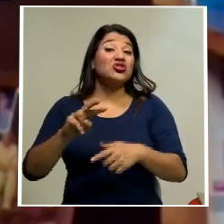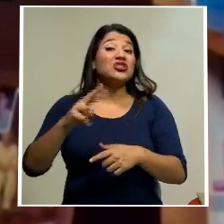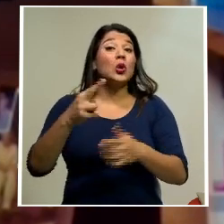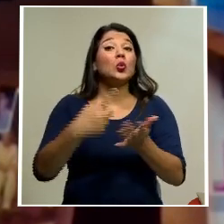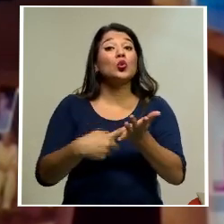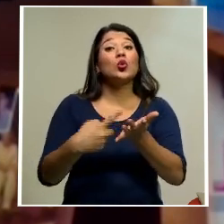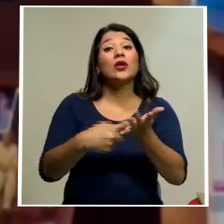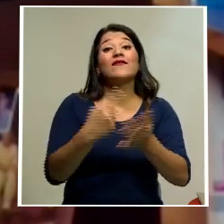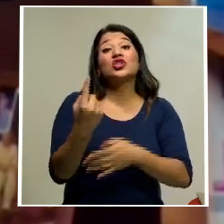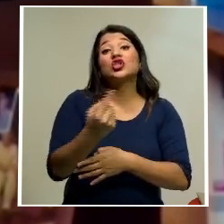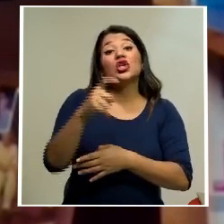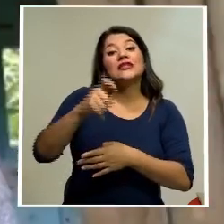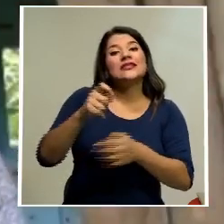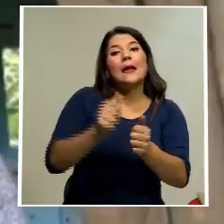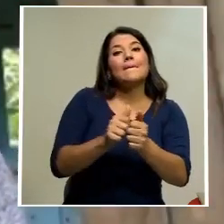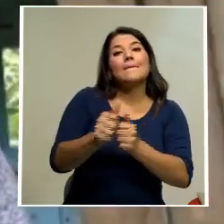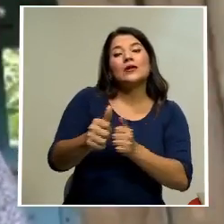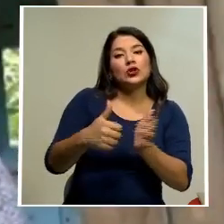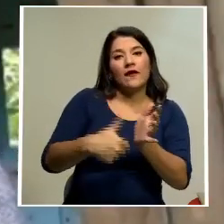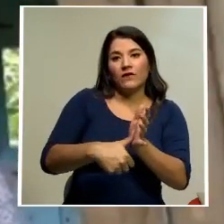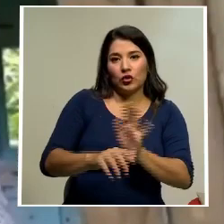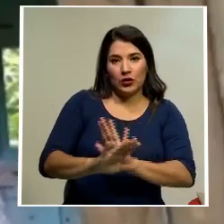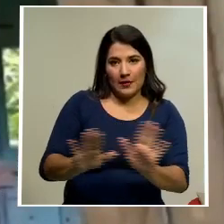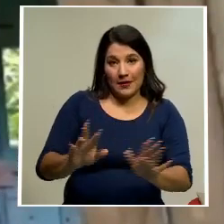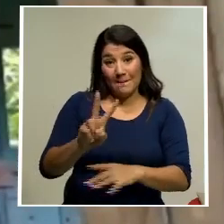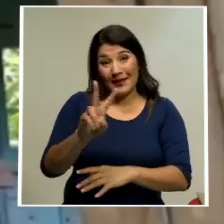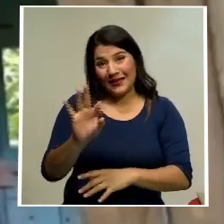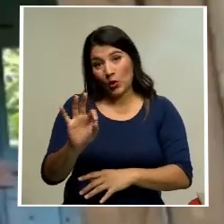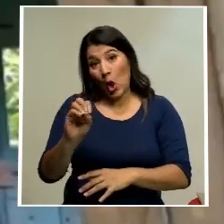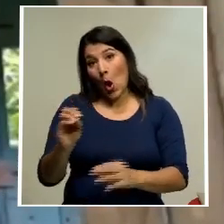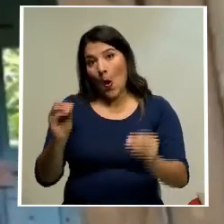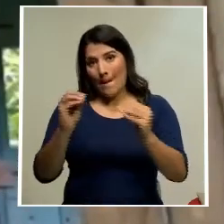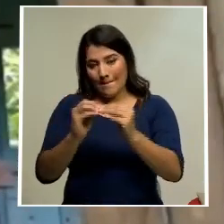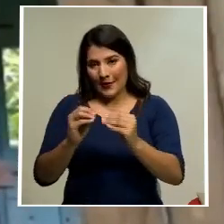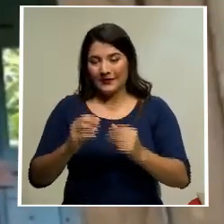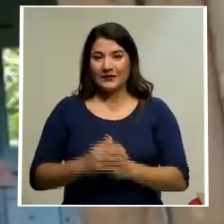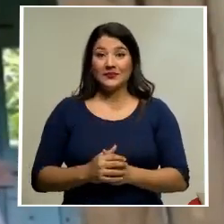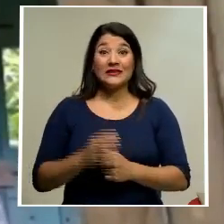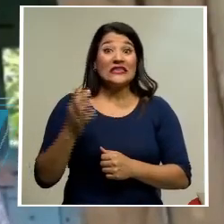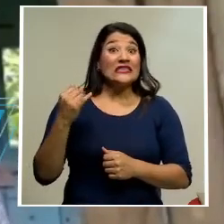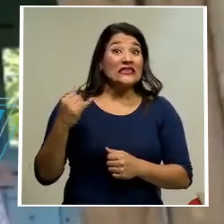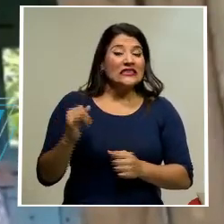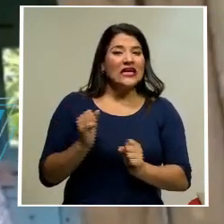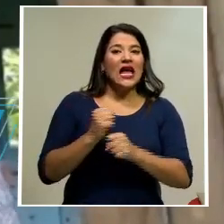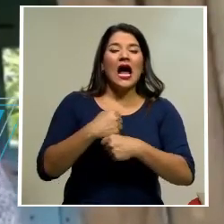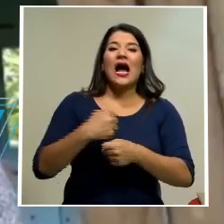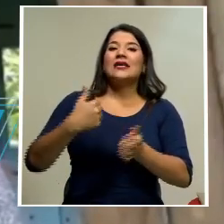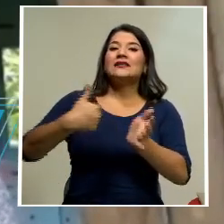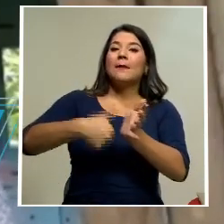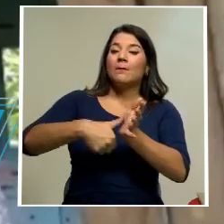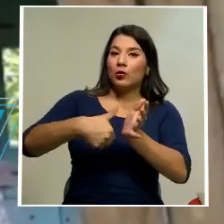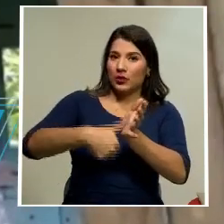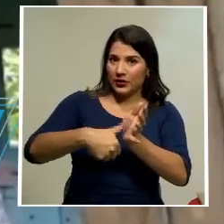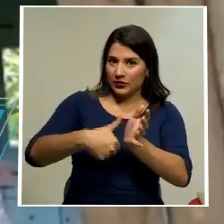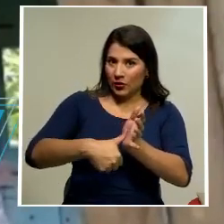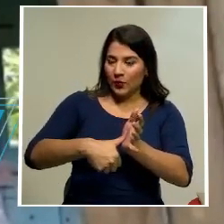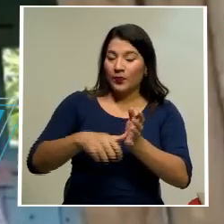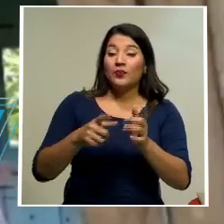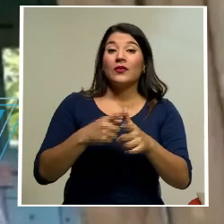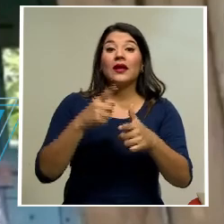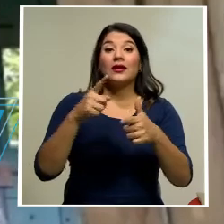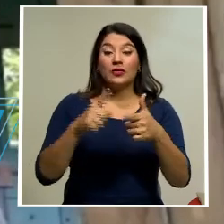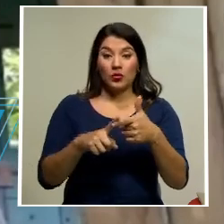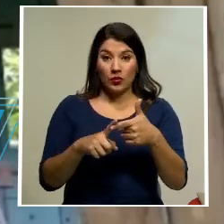mayoría simple. Si se llegara a votar, aquí, ¿qué es lo que sucede? A juicio